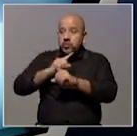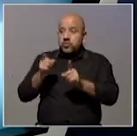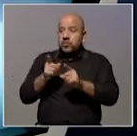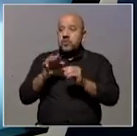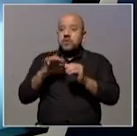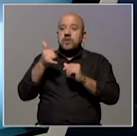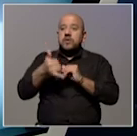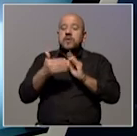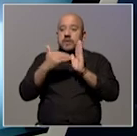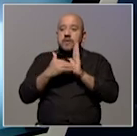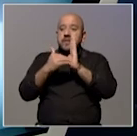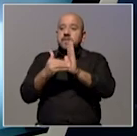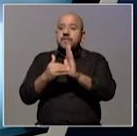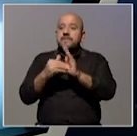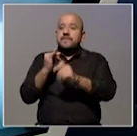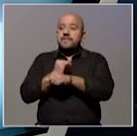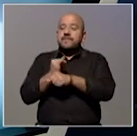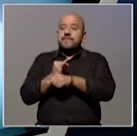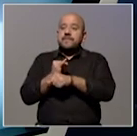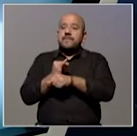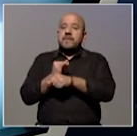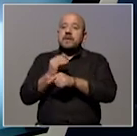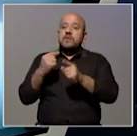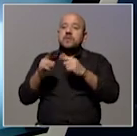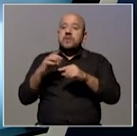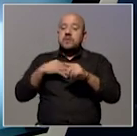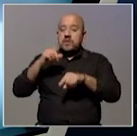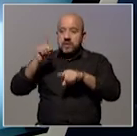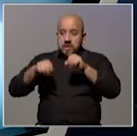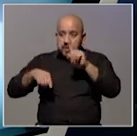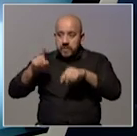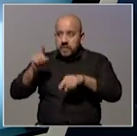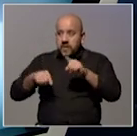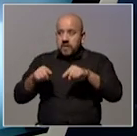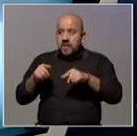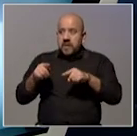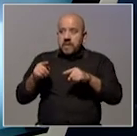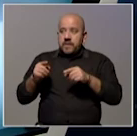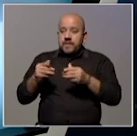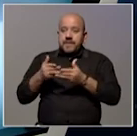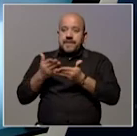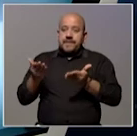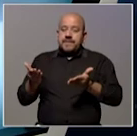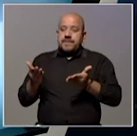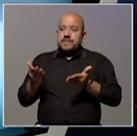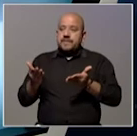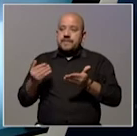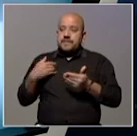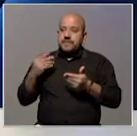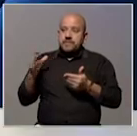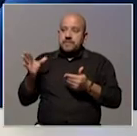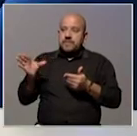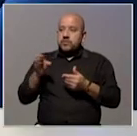del organismo y la gestión que implica este todas